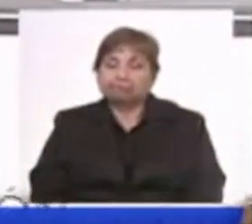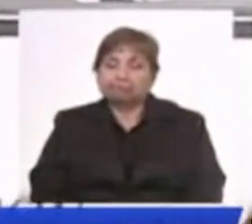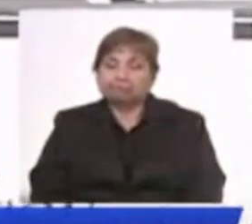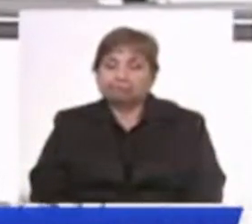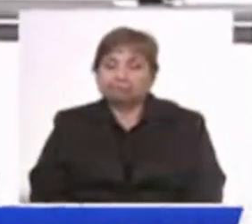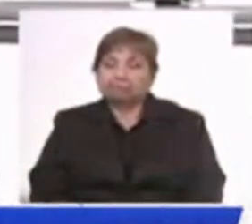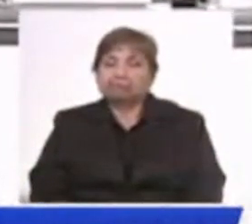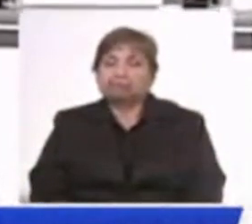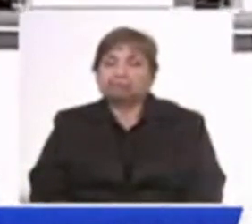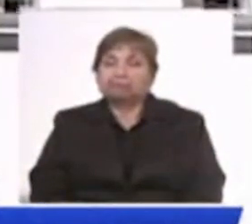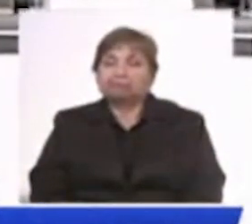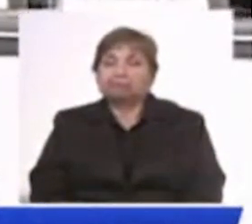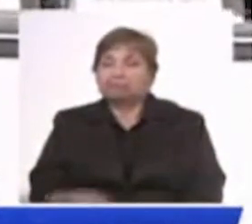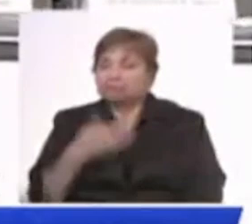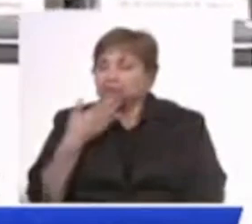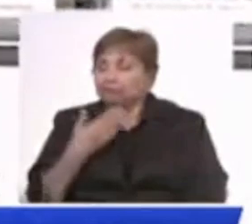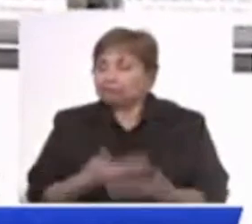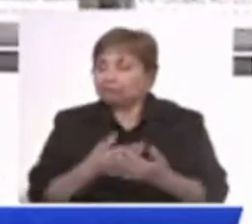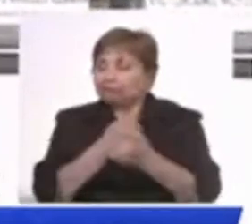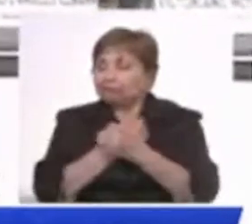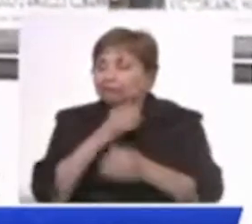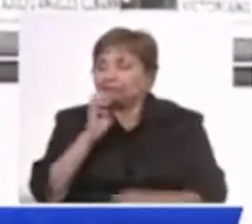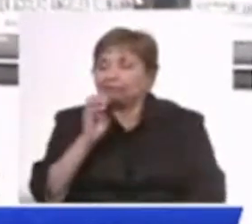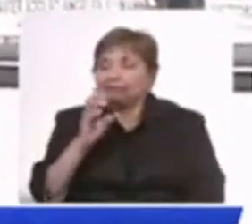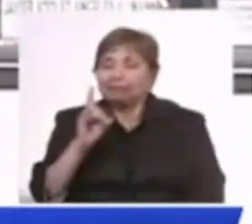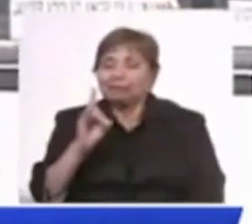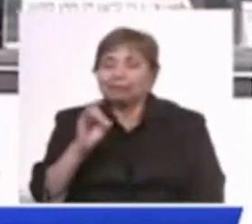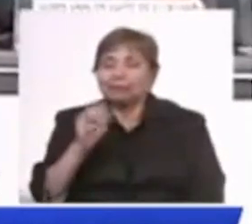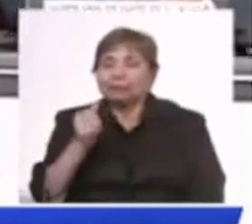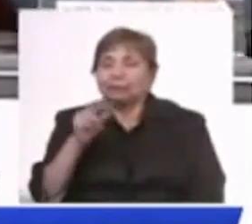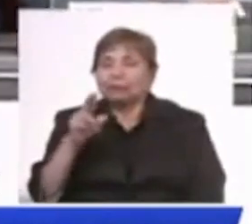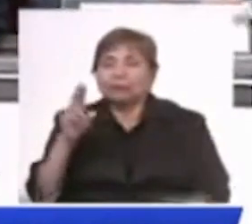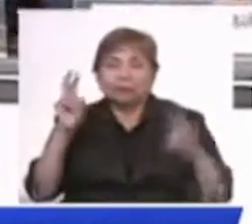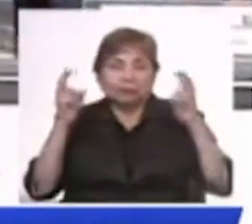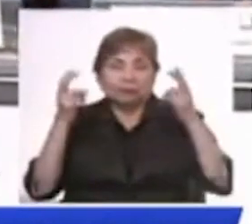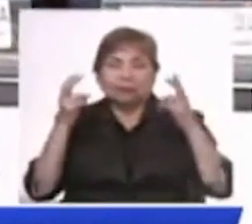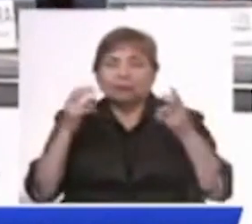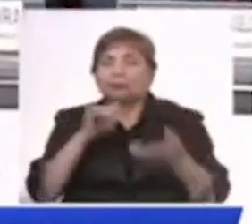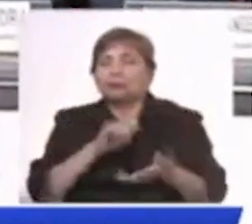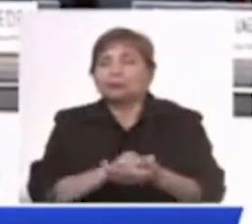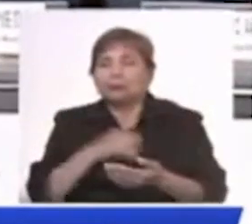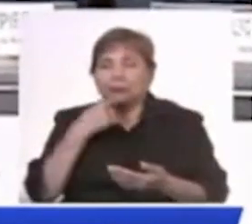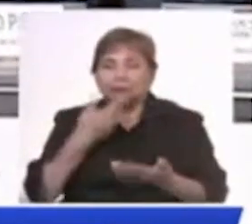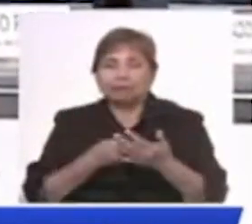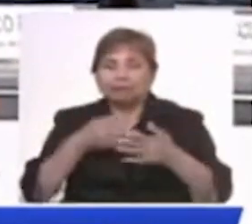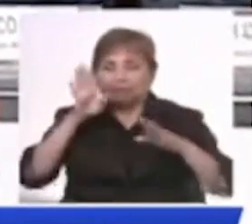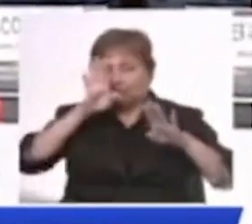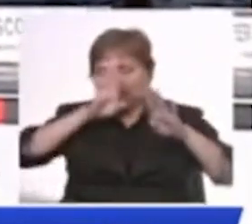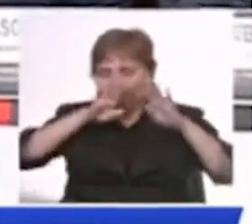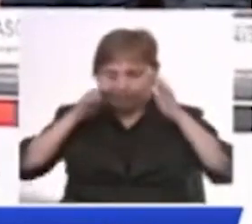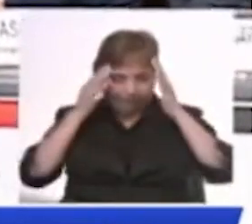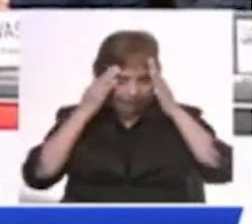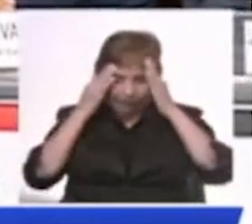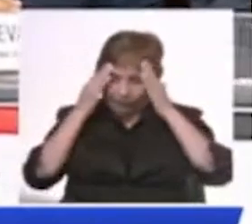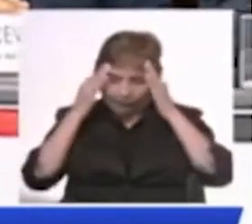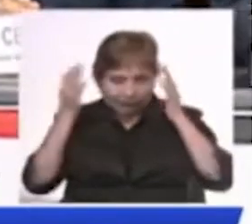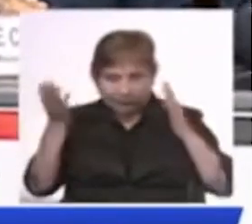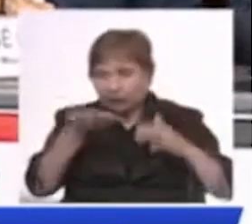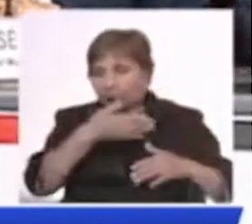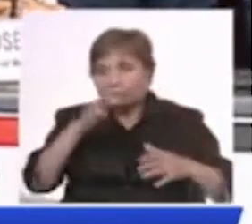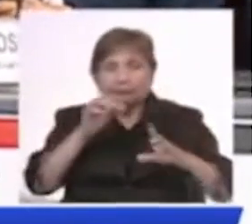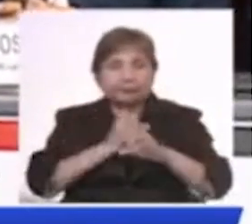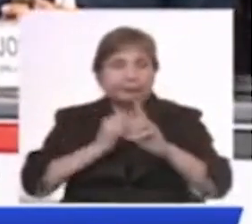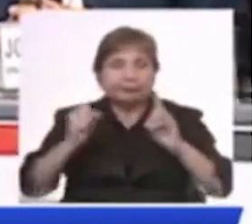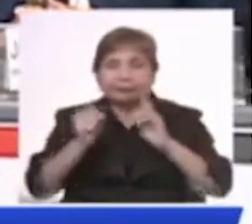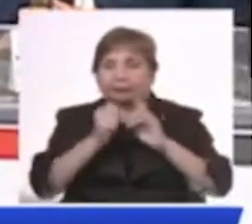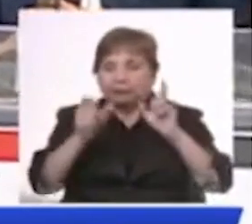Muchas gracias, estimado Eduardo. Otro tema que es de preocupación de todos ustedes y de la